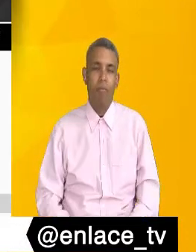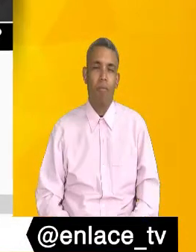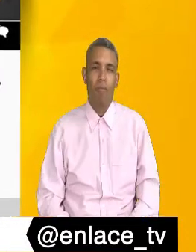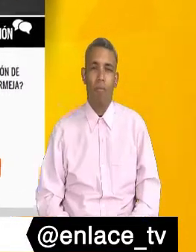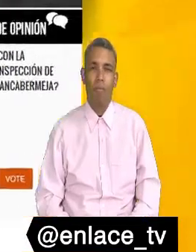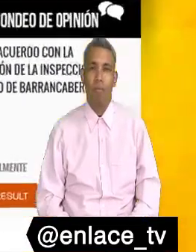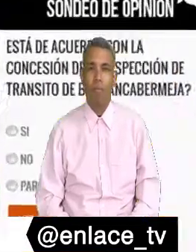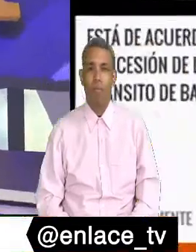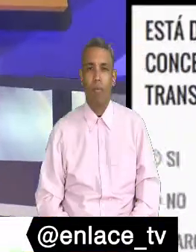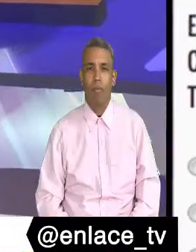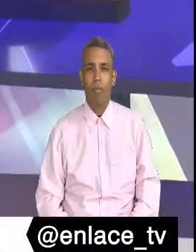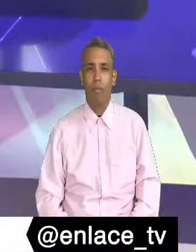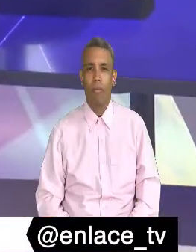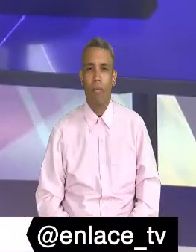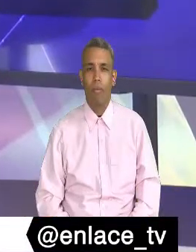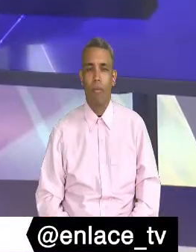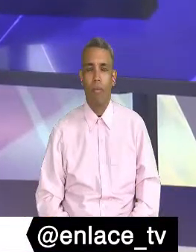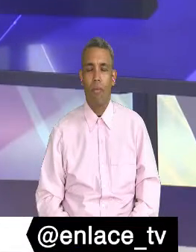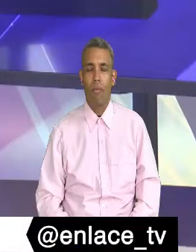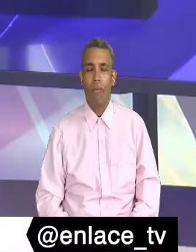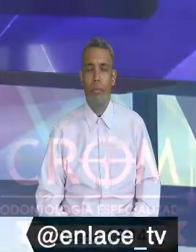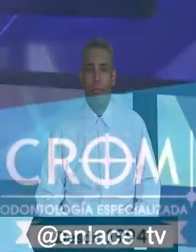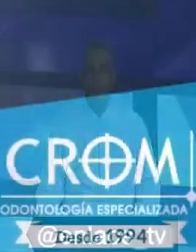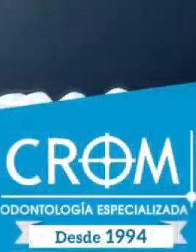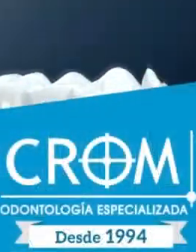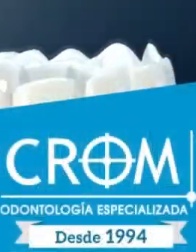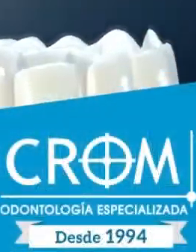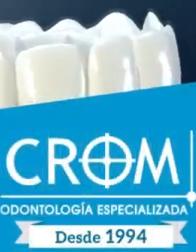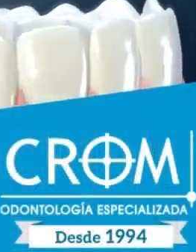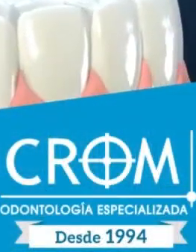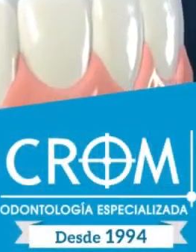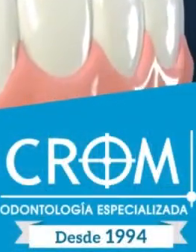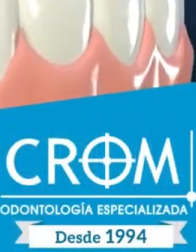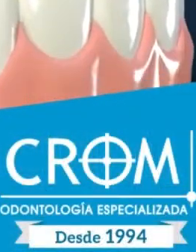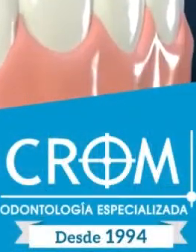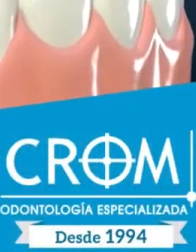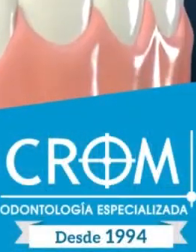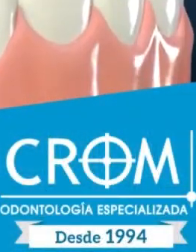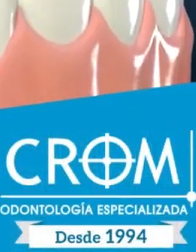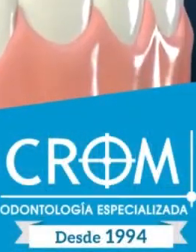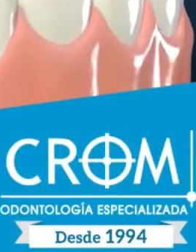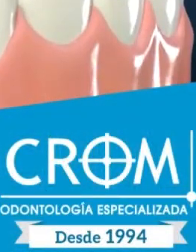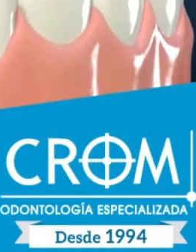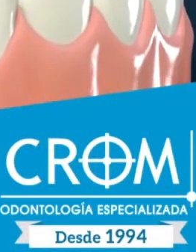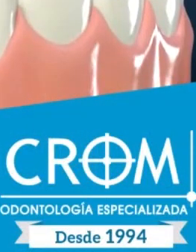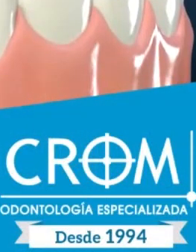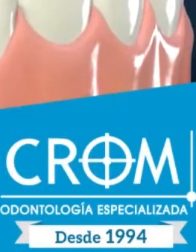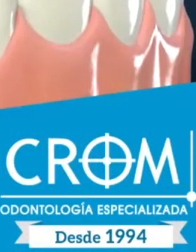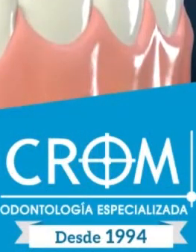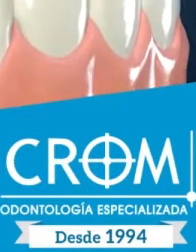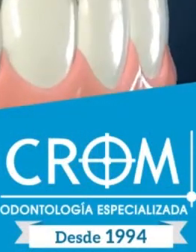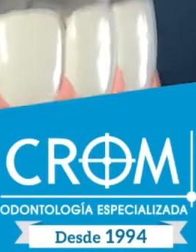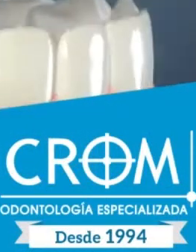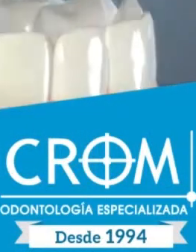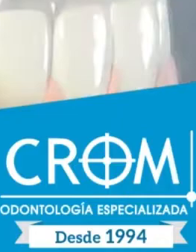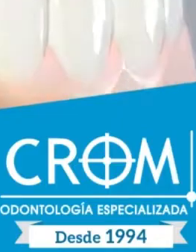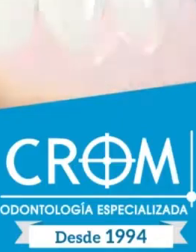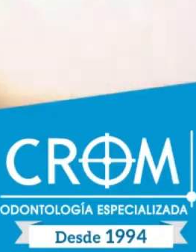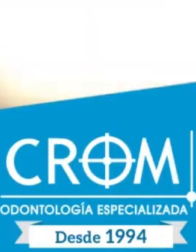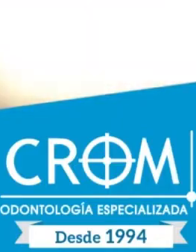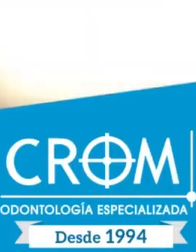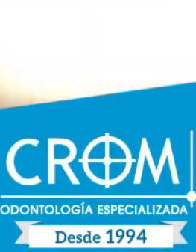www.enlacetelevisión.com. Visítenos. Y marzo es el mes del implante dental para mujeres. Inicie ya su tratamiento con el 20% de descuento. Crom